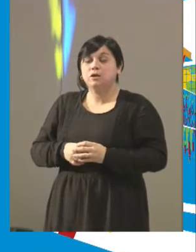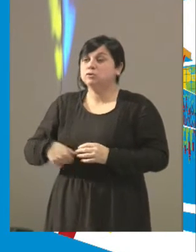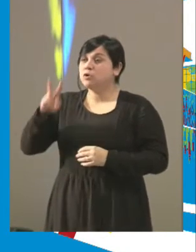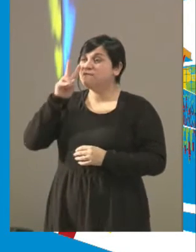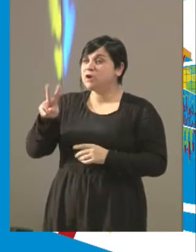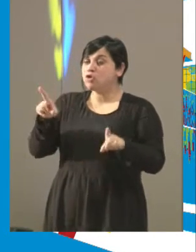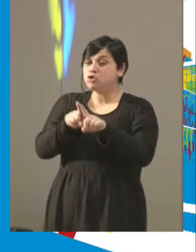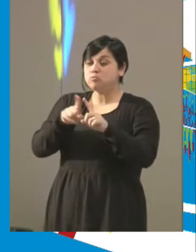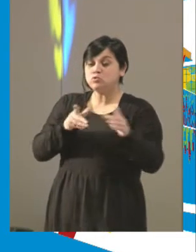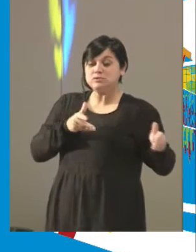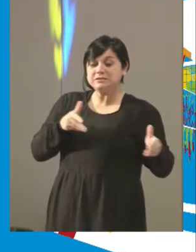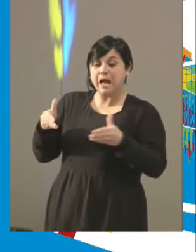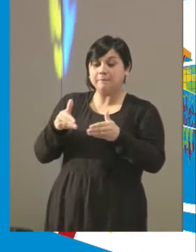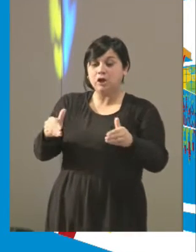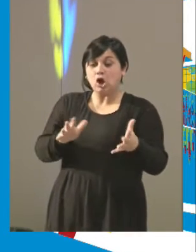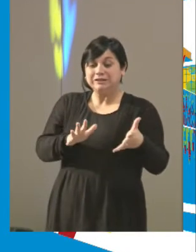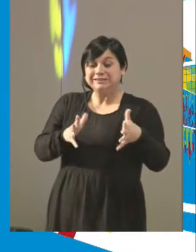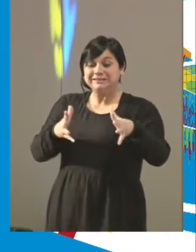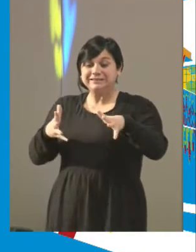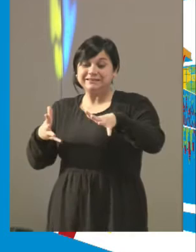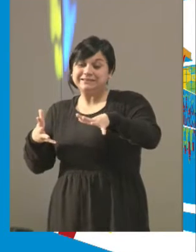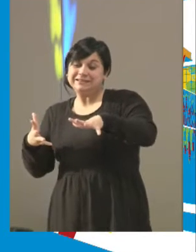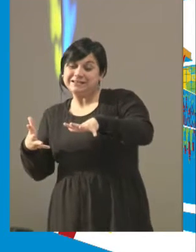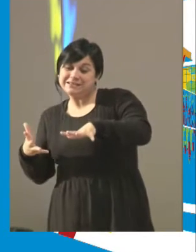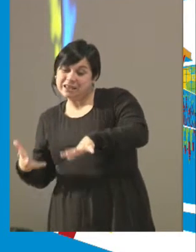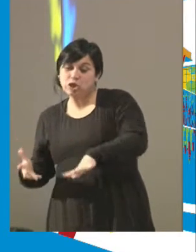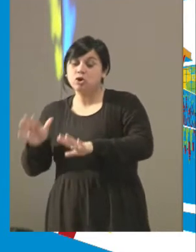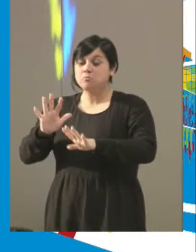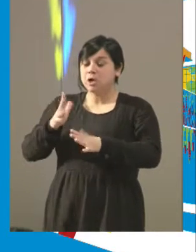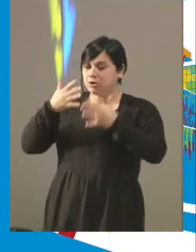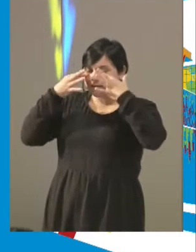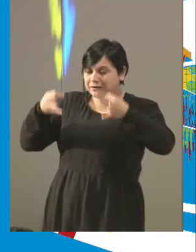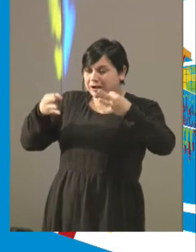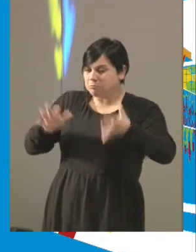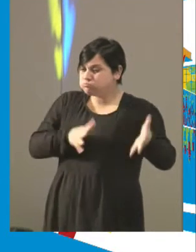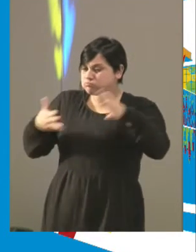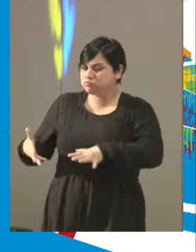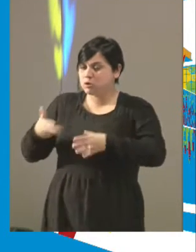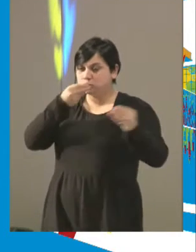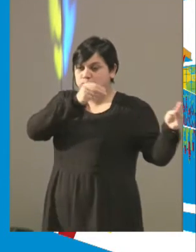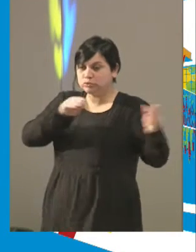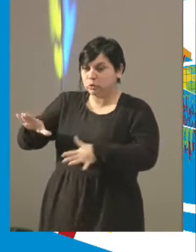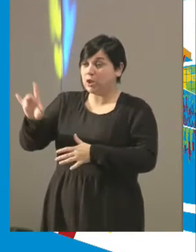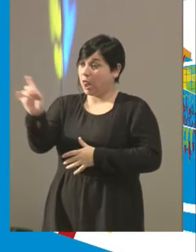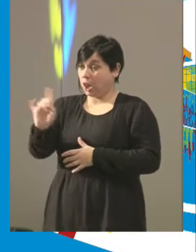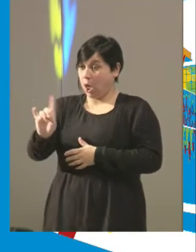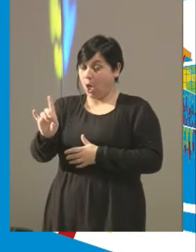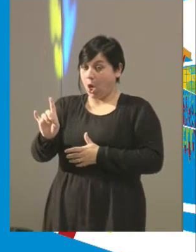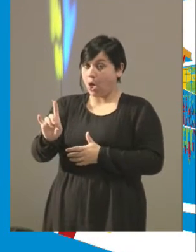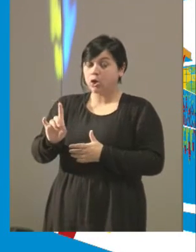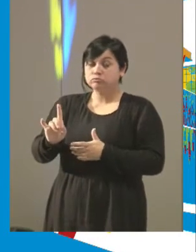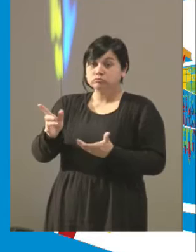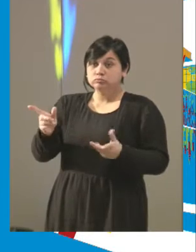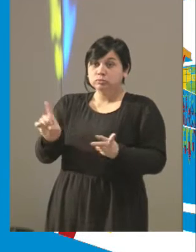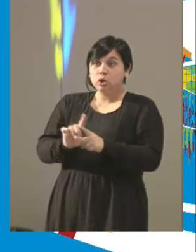como un camino de transición, pero no una transición en la que vea que una cosa va a reemplazar a la otra, sino, pues